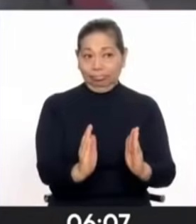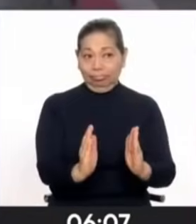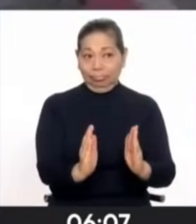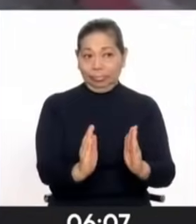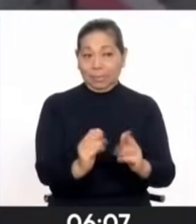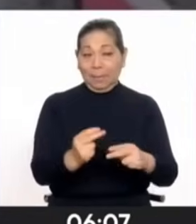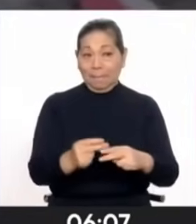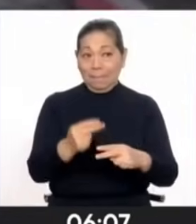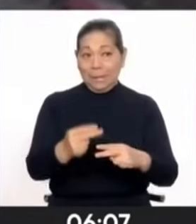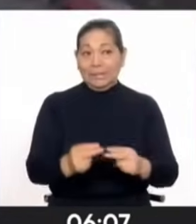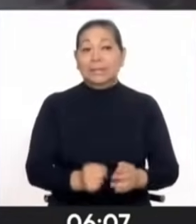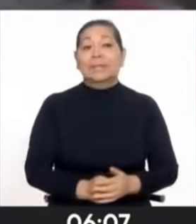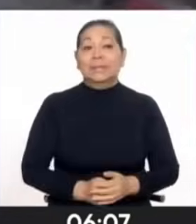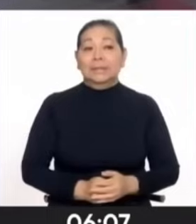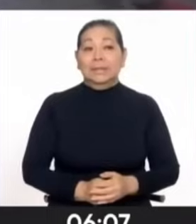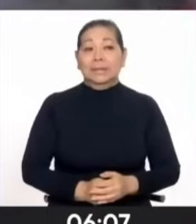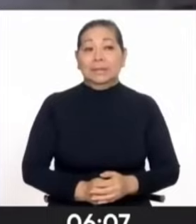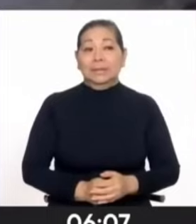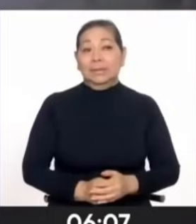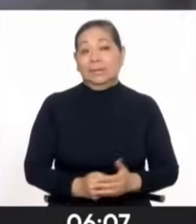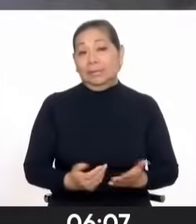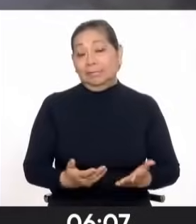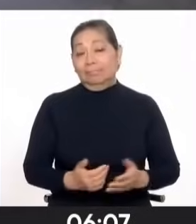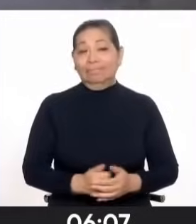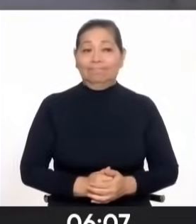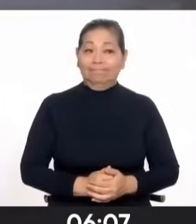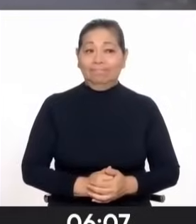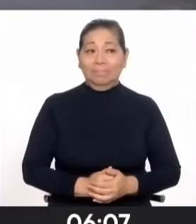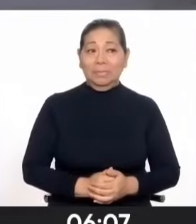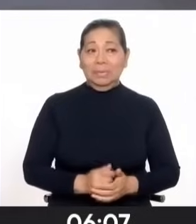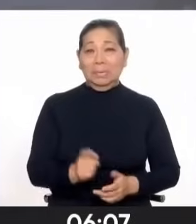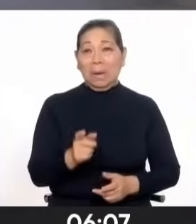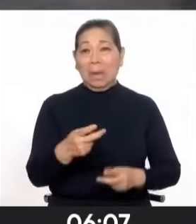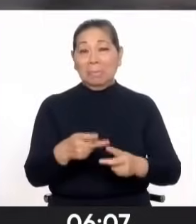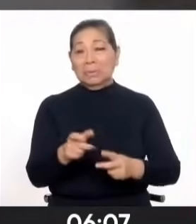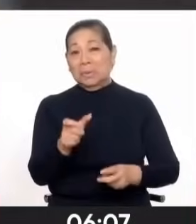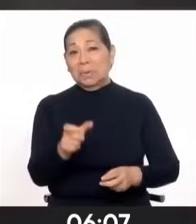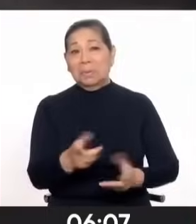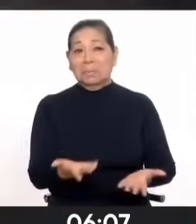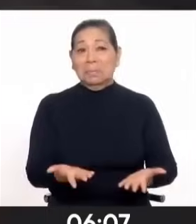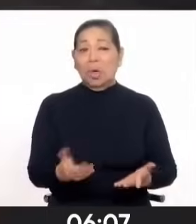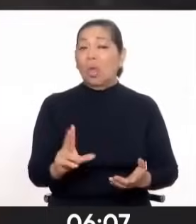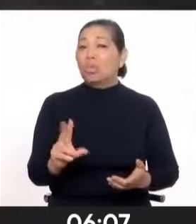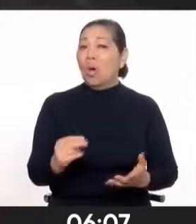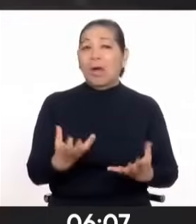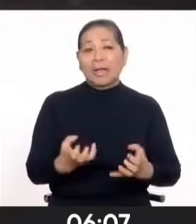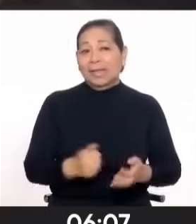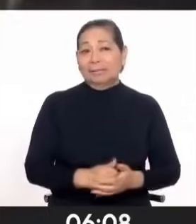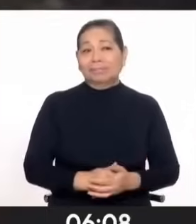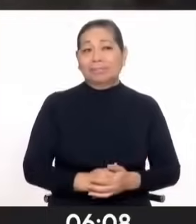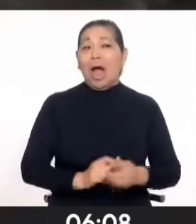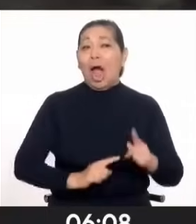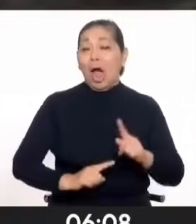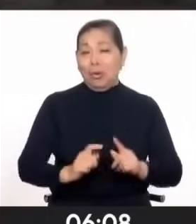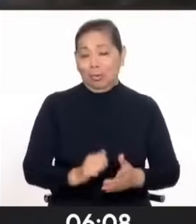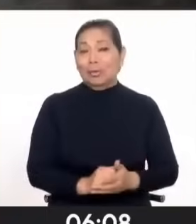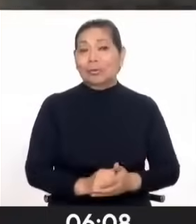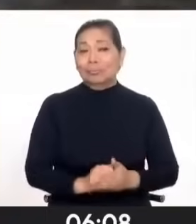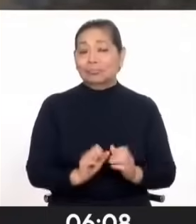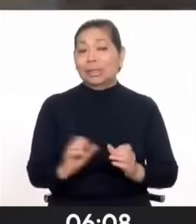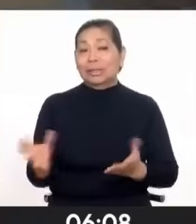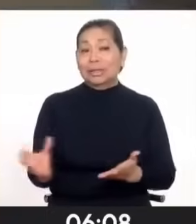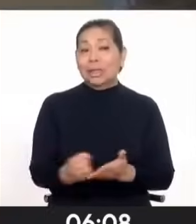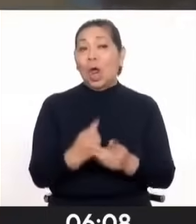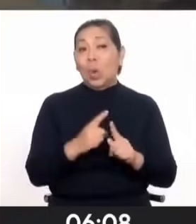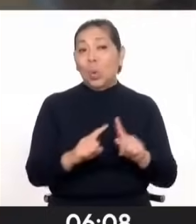los vecinos, muchos de ellos. Obviamente estaban en un inicio también oponiéndose a esto. Algunos han podido